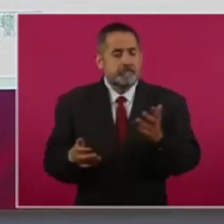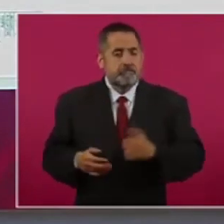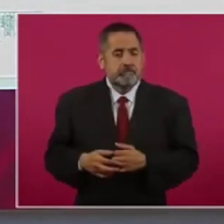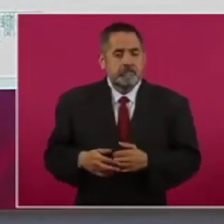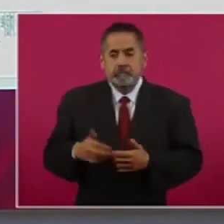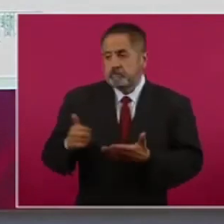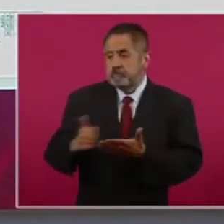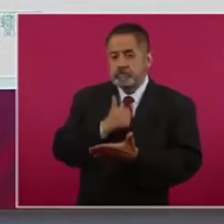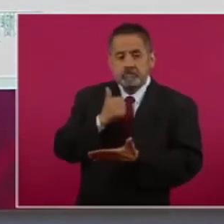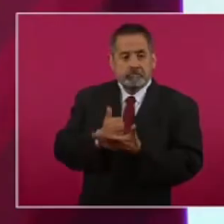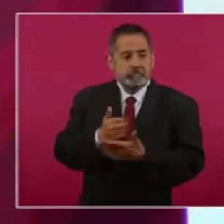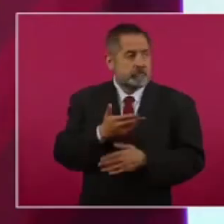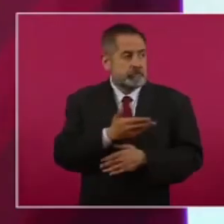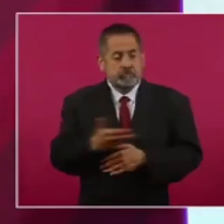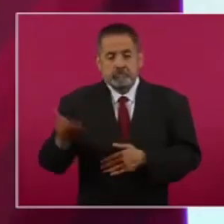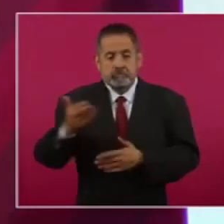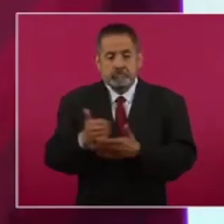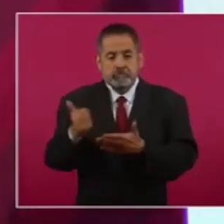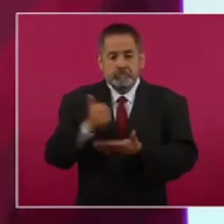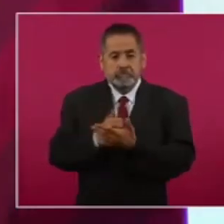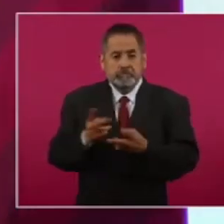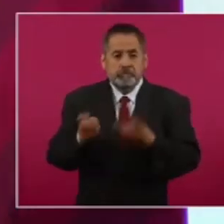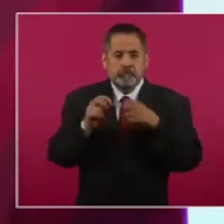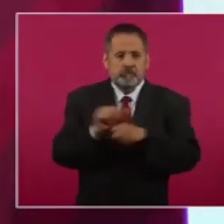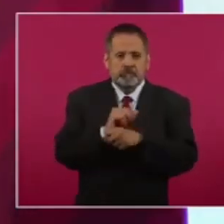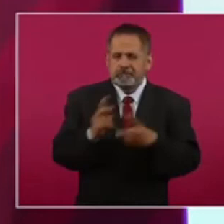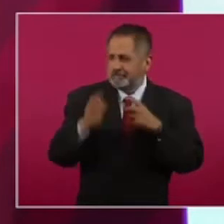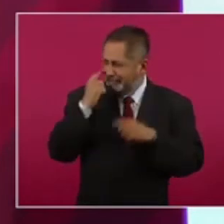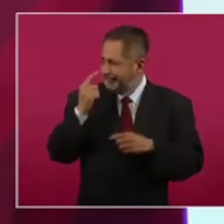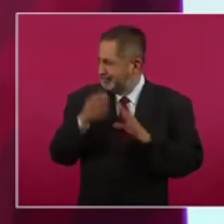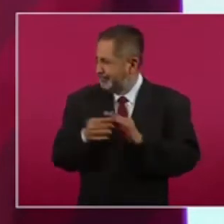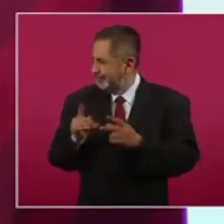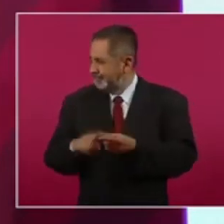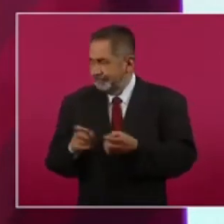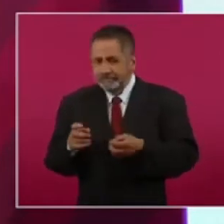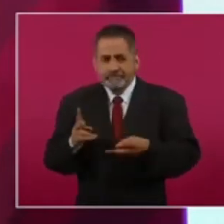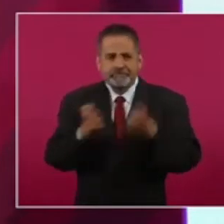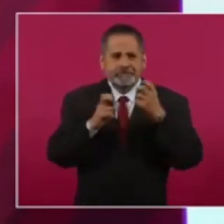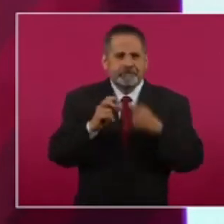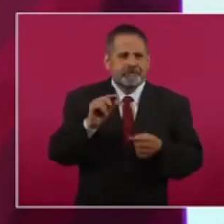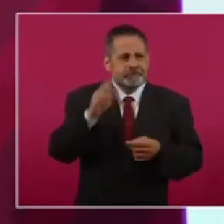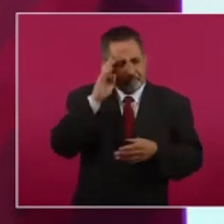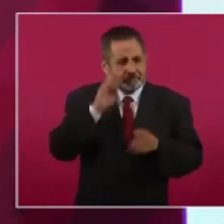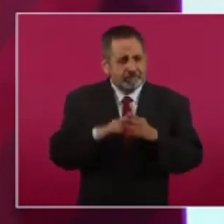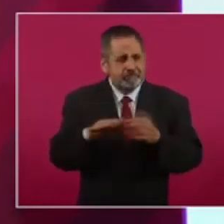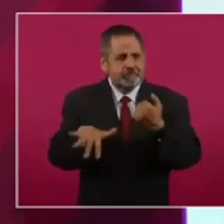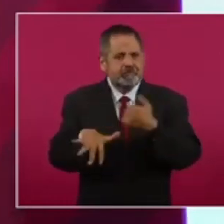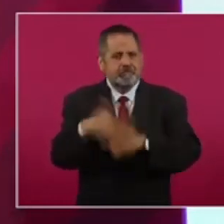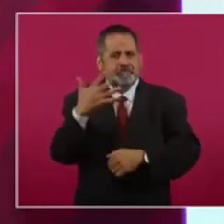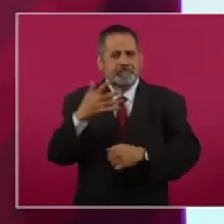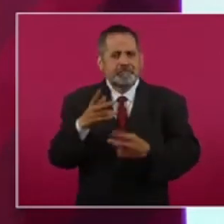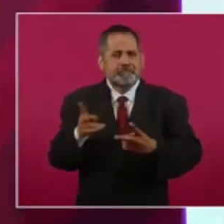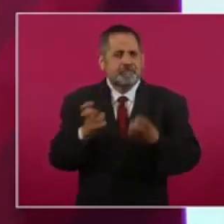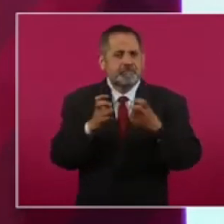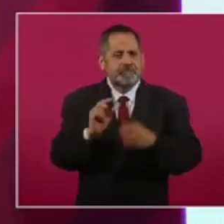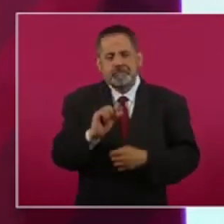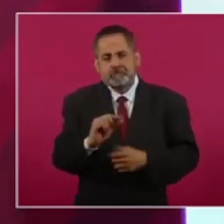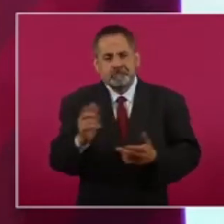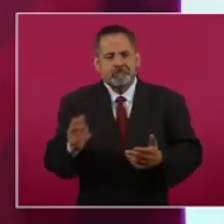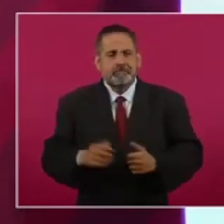ciudad el robo de vehículo, a ver si no lo tienen, es como 15.